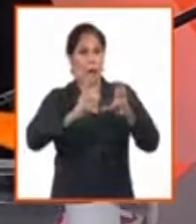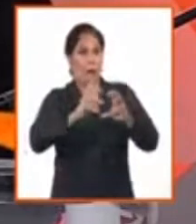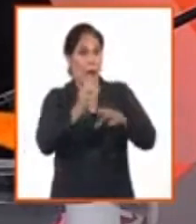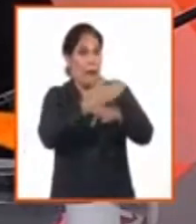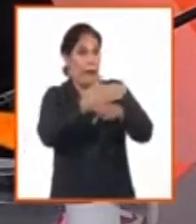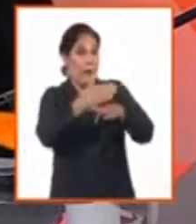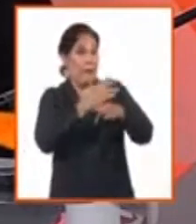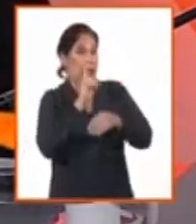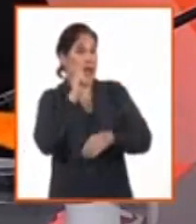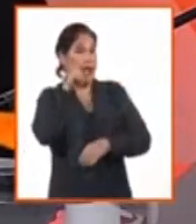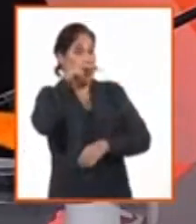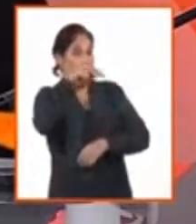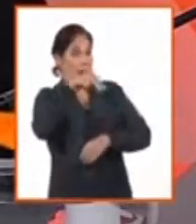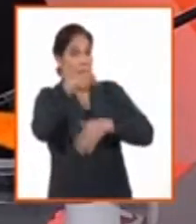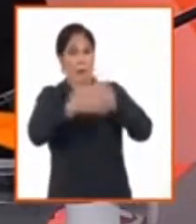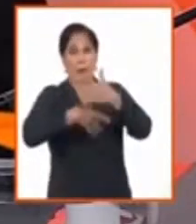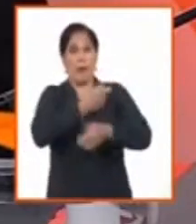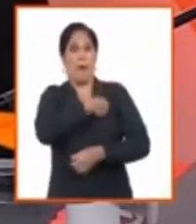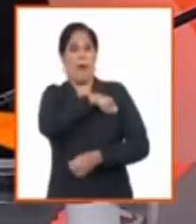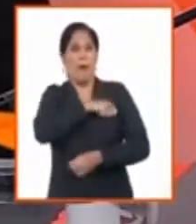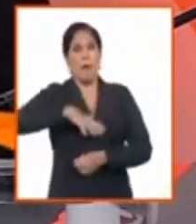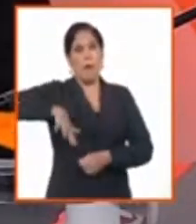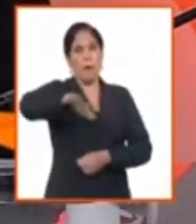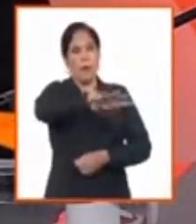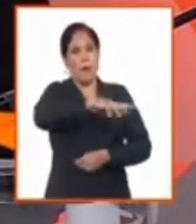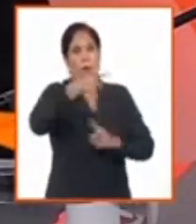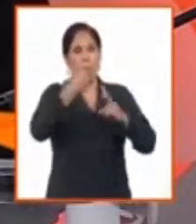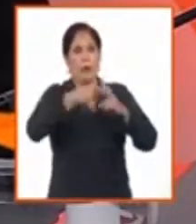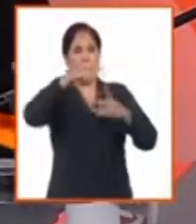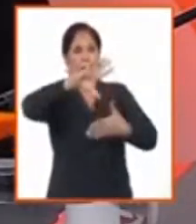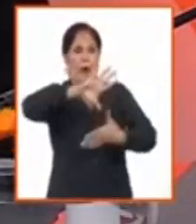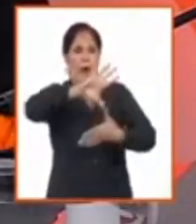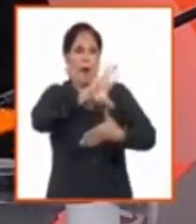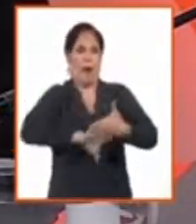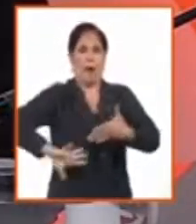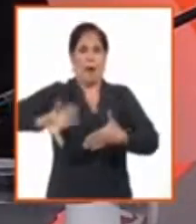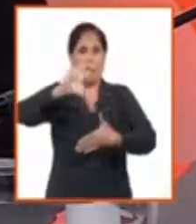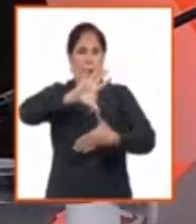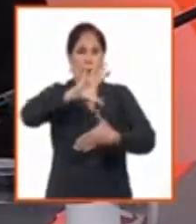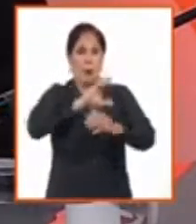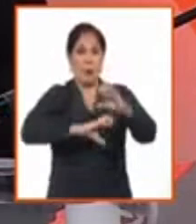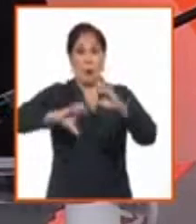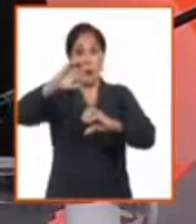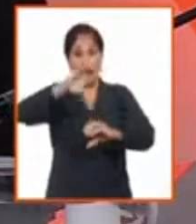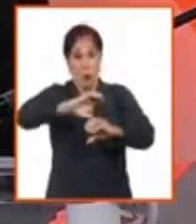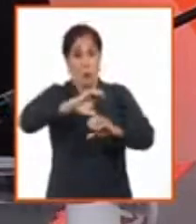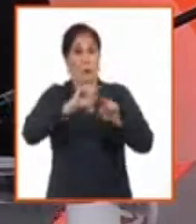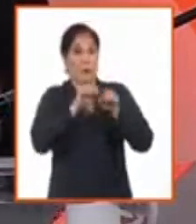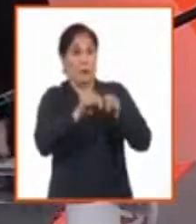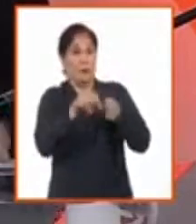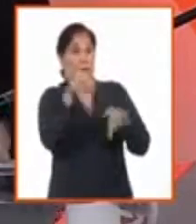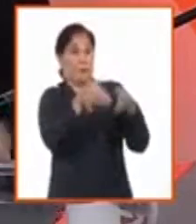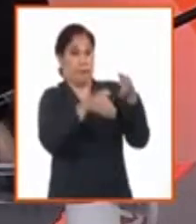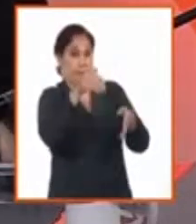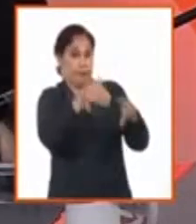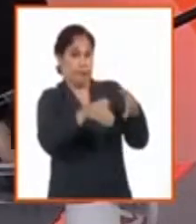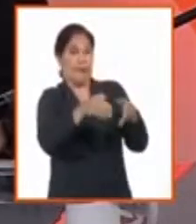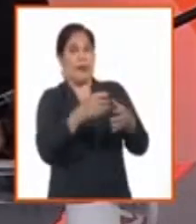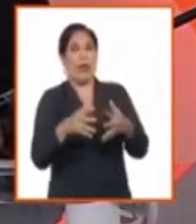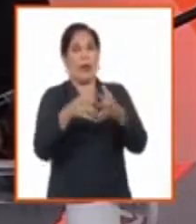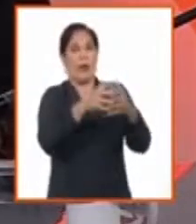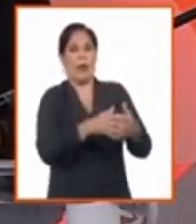los problemas de nuestros pueblos y los problemas de nuestra américa la cumbre de las américas convocada por el gobierno de los